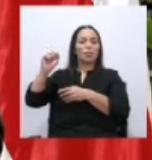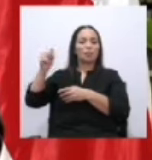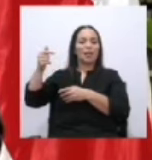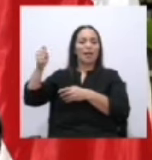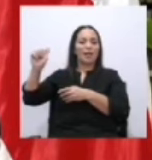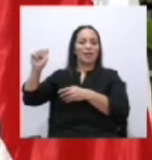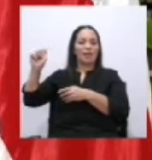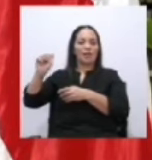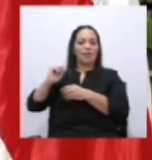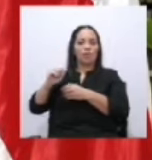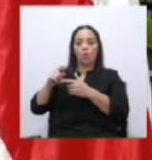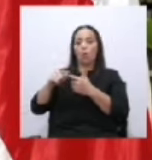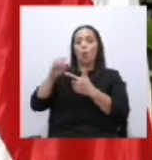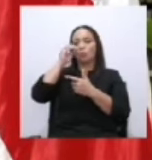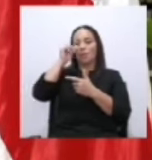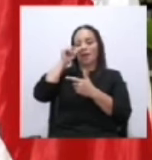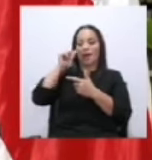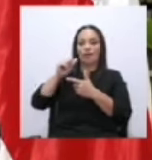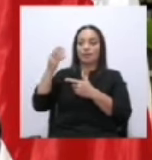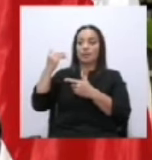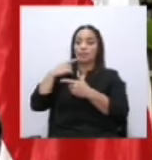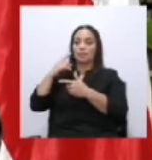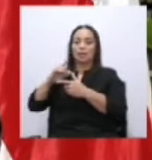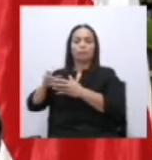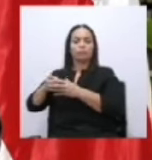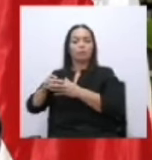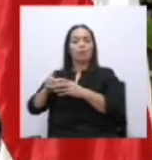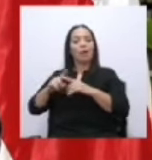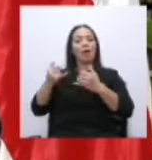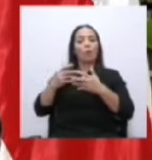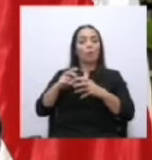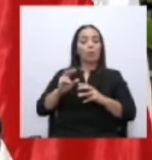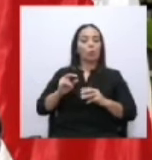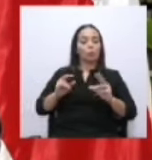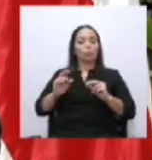mismo don Óscar Arias, y ahora se rasgan la ropita. Muchas gracias, adelante.